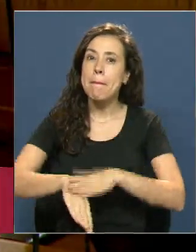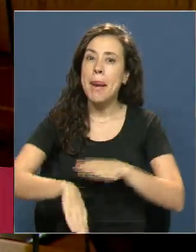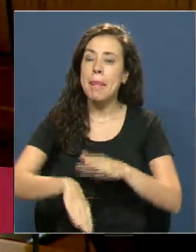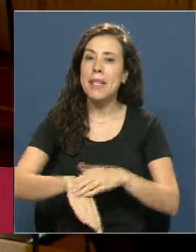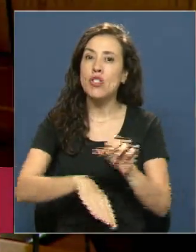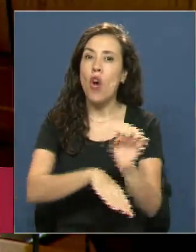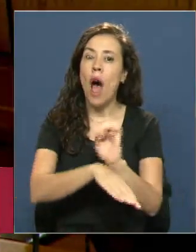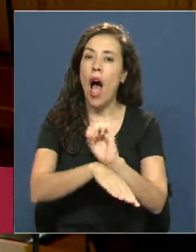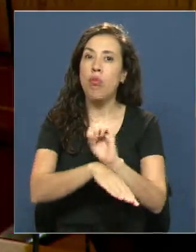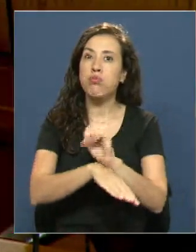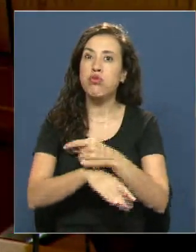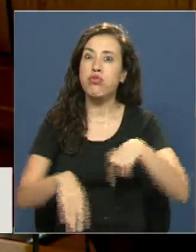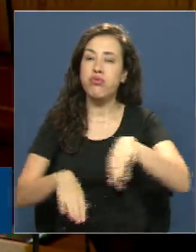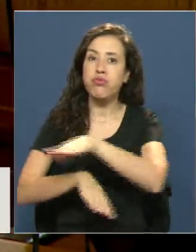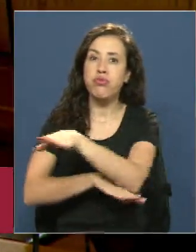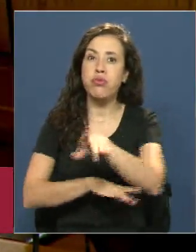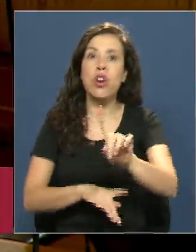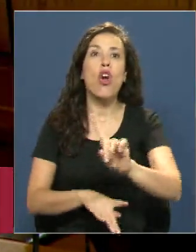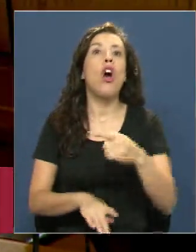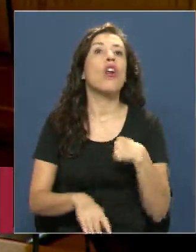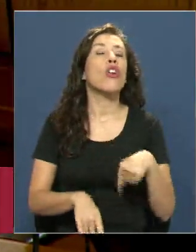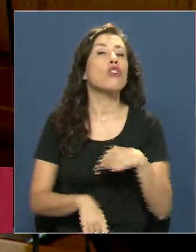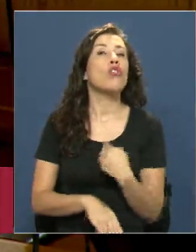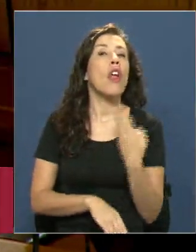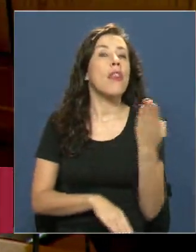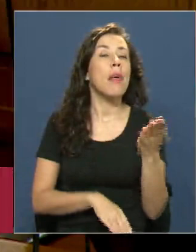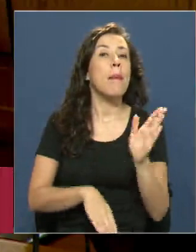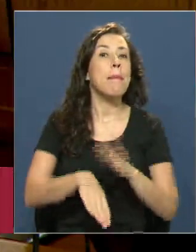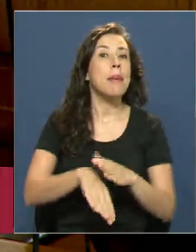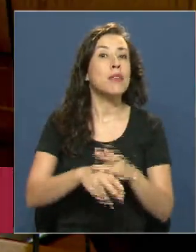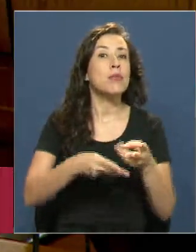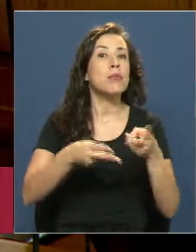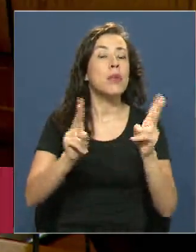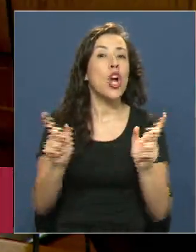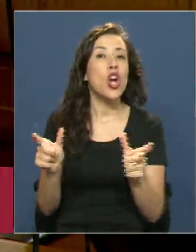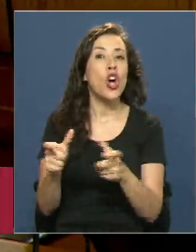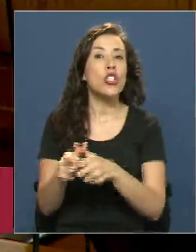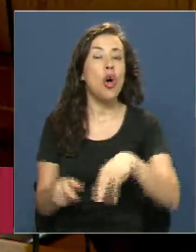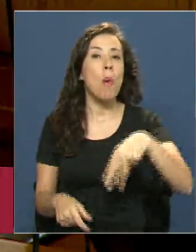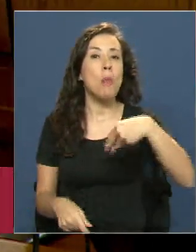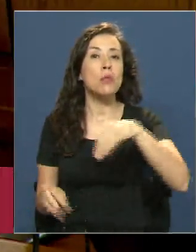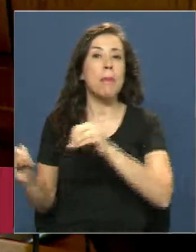circulación. Hemos aprobado otorgar la facultad a los consejos municipales para que prorroguen.